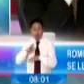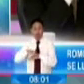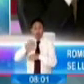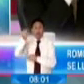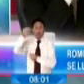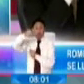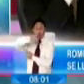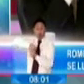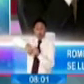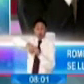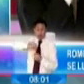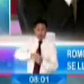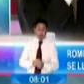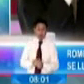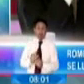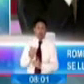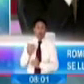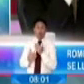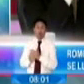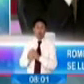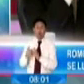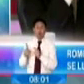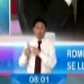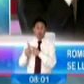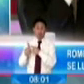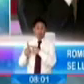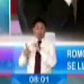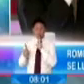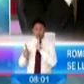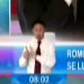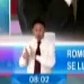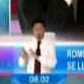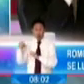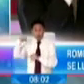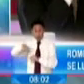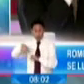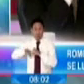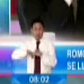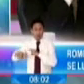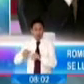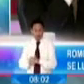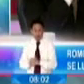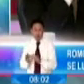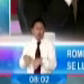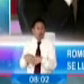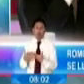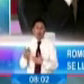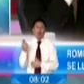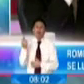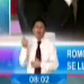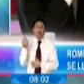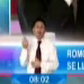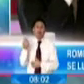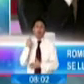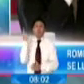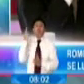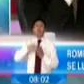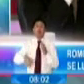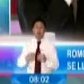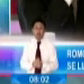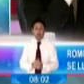de activos. En ese proceso el ciudadano tendrá que explicar no solo el uso que pretendía darle, sino sobre